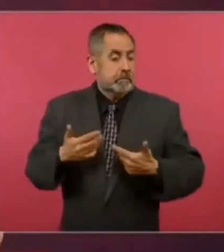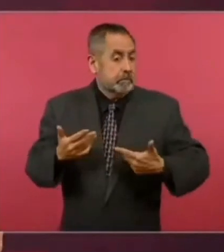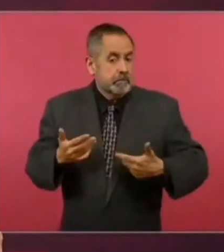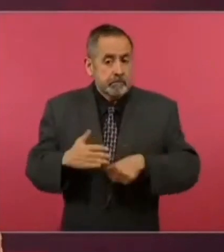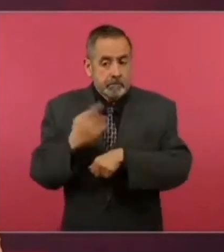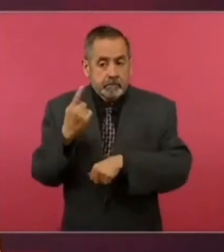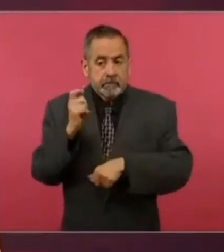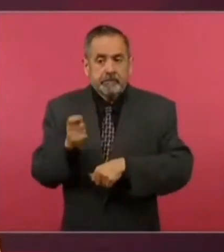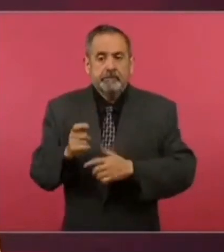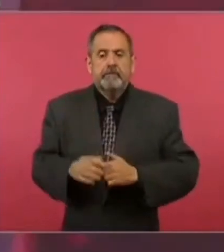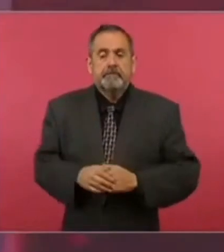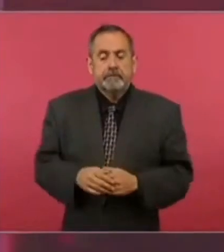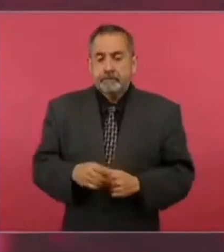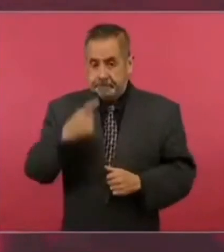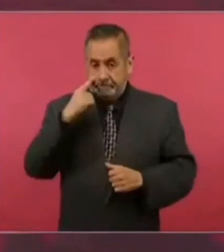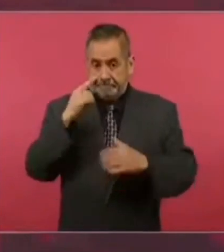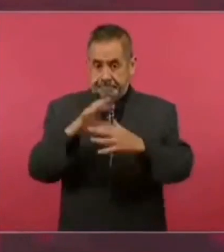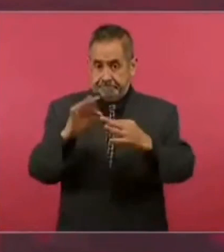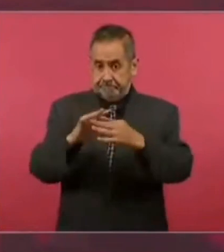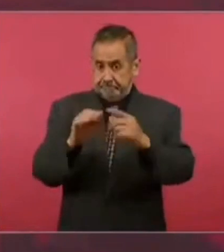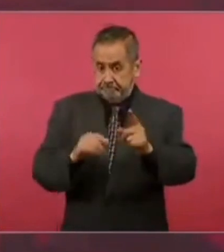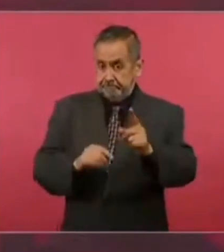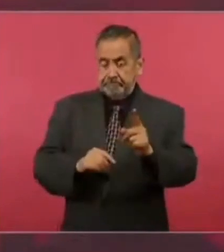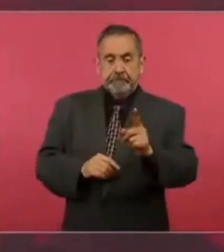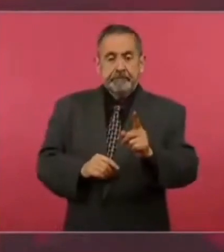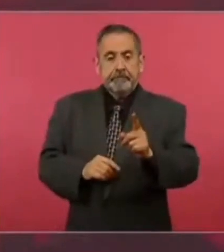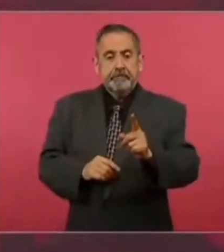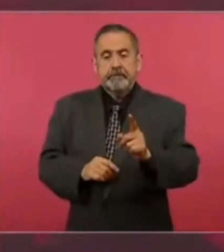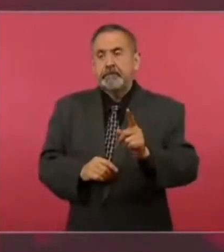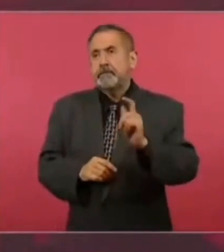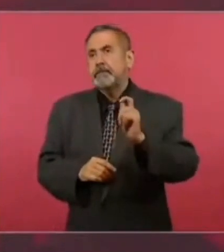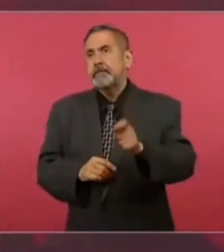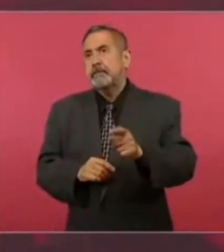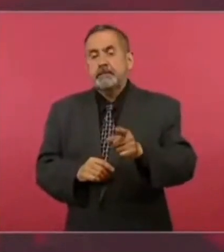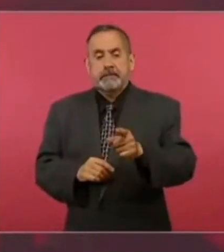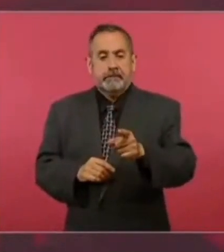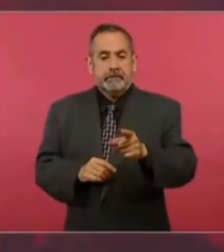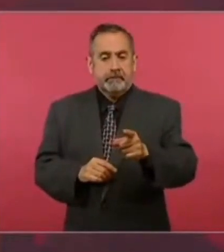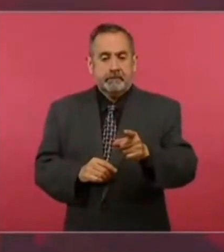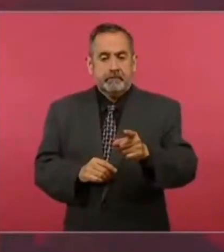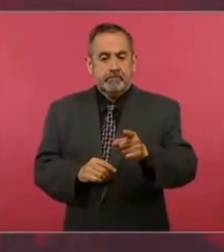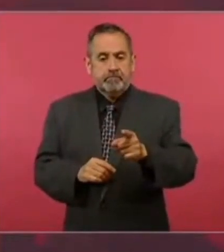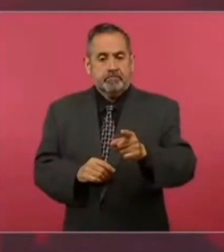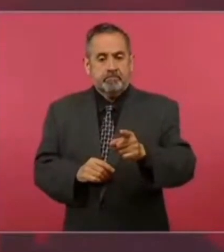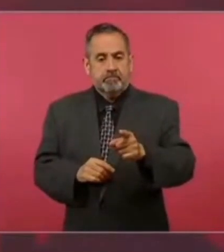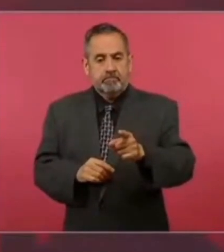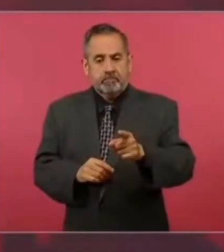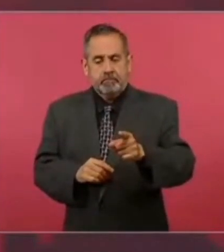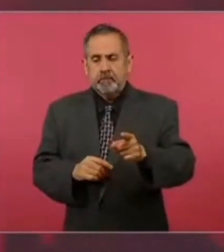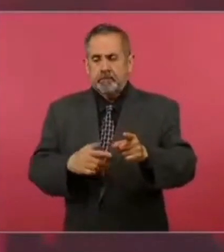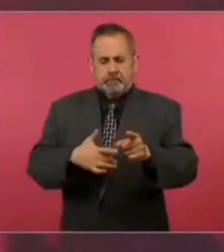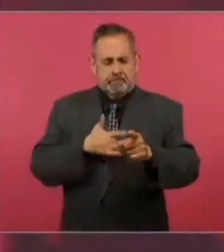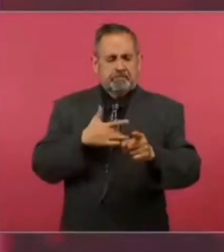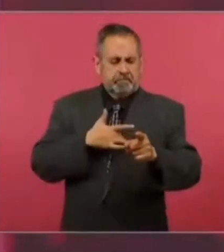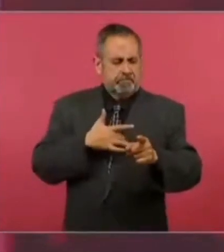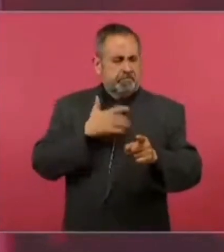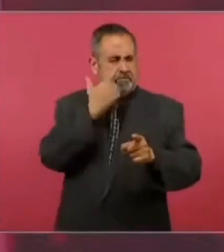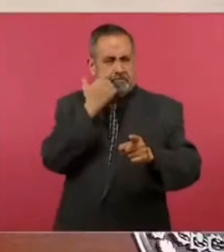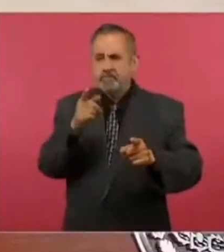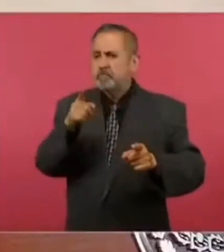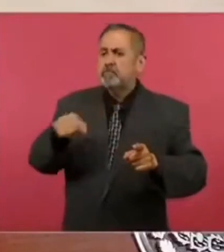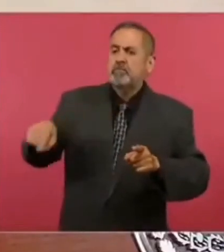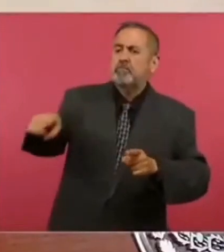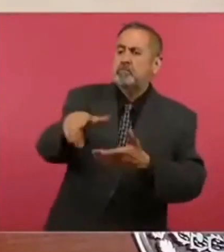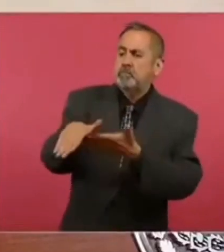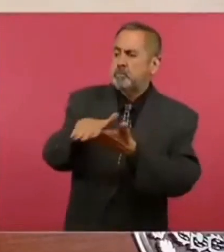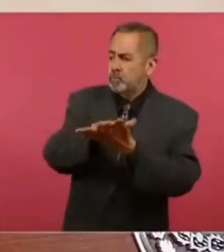porque una cosa es tener la convicción de ayudar a la gente humilde, a la